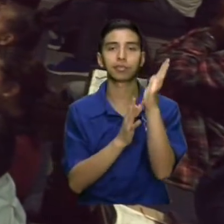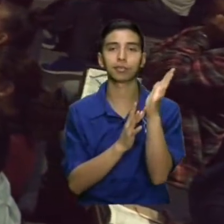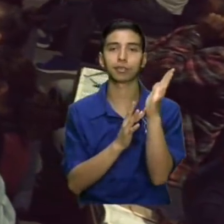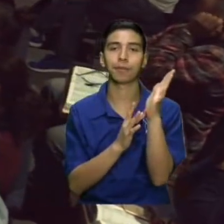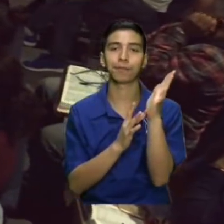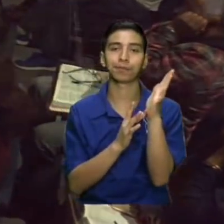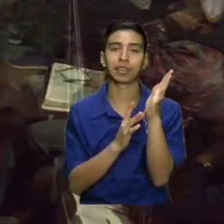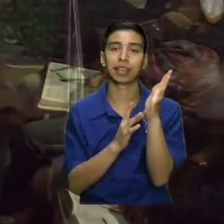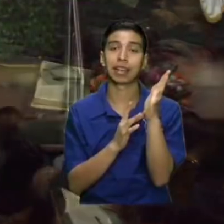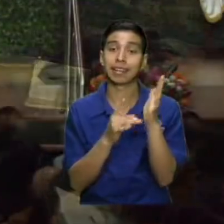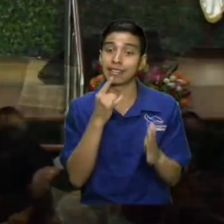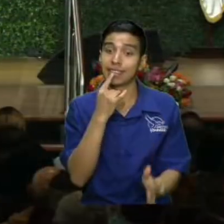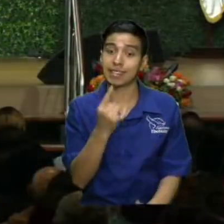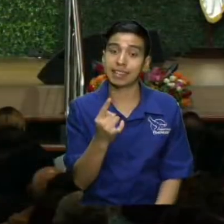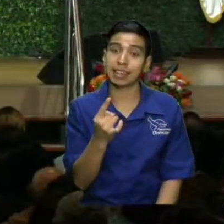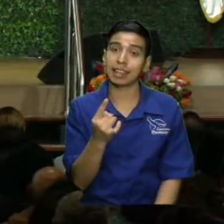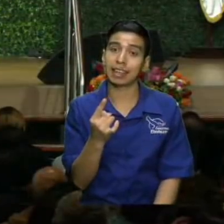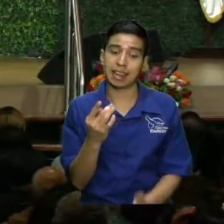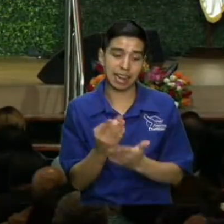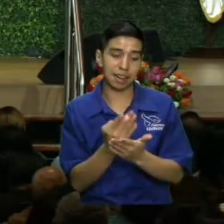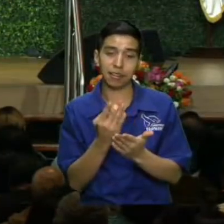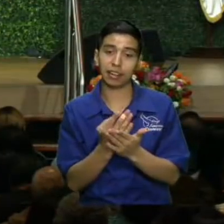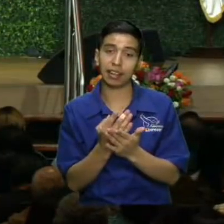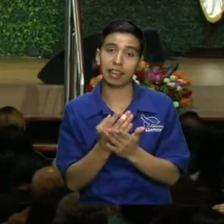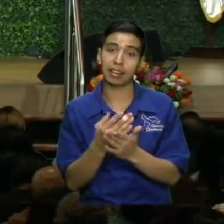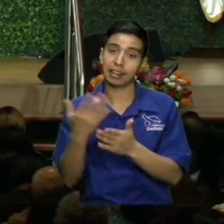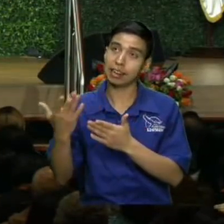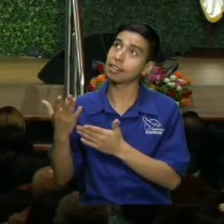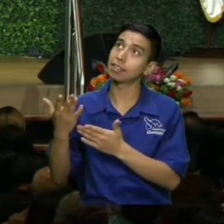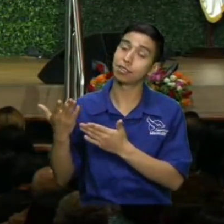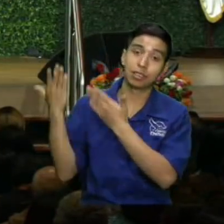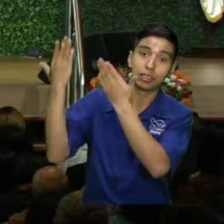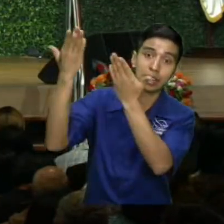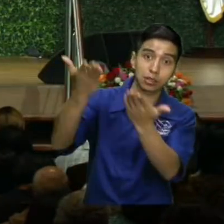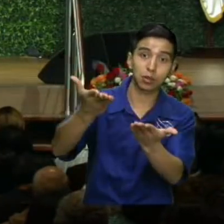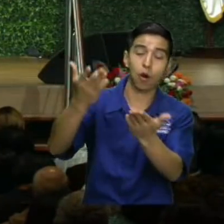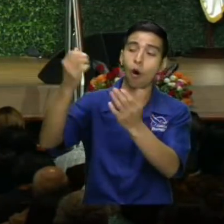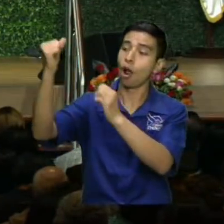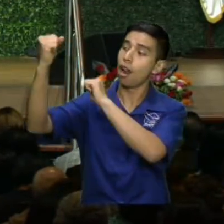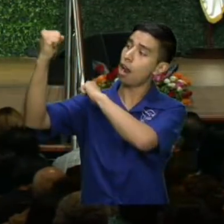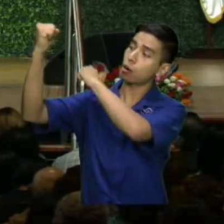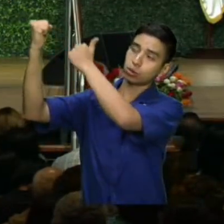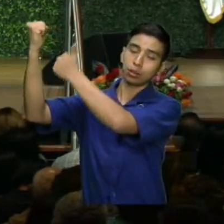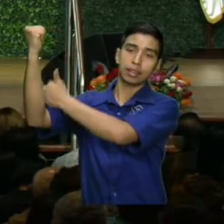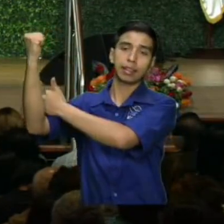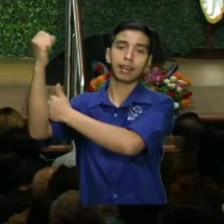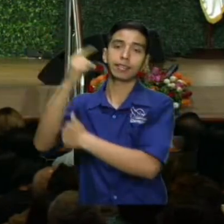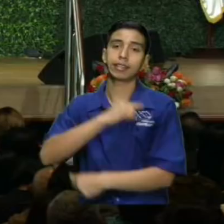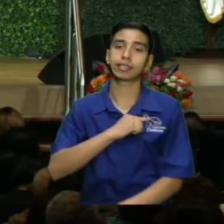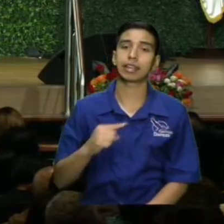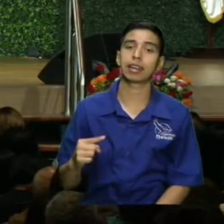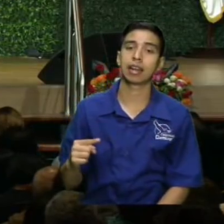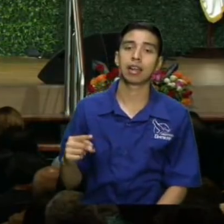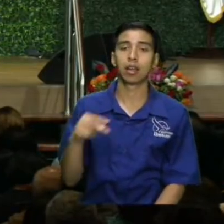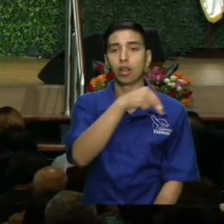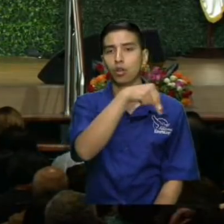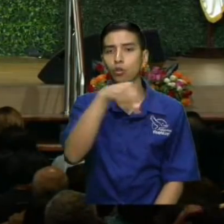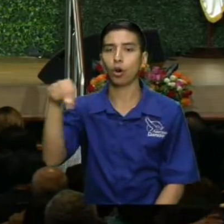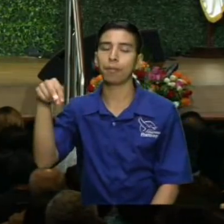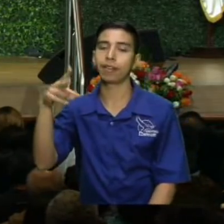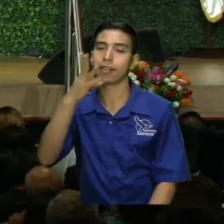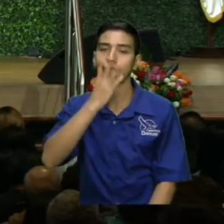les dio la autoridad de ser hechos hijos de Dios, de ser llamados hijos de Dios. Entonces, ¿cómo hago